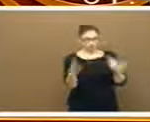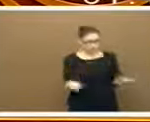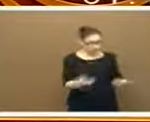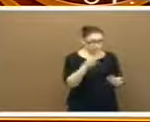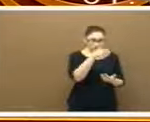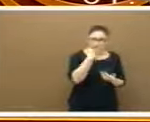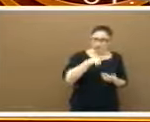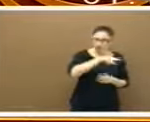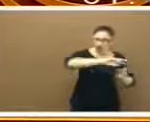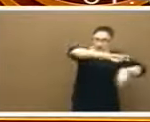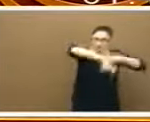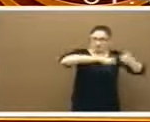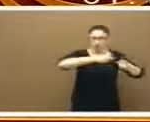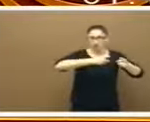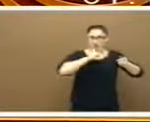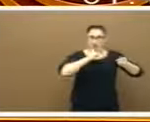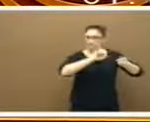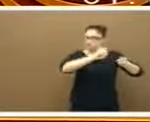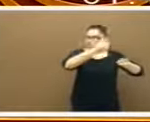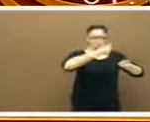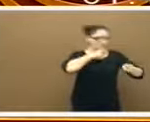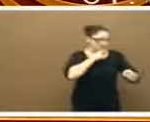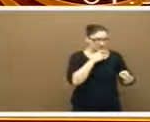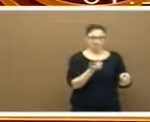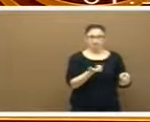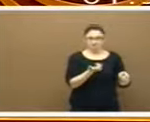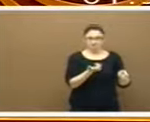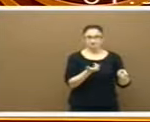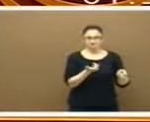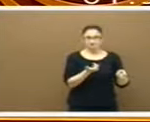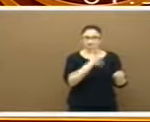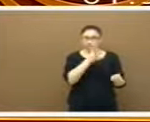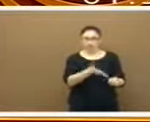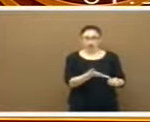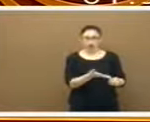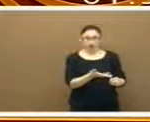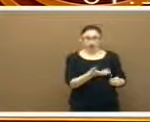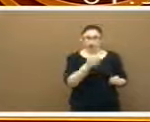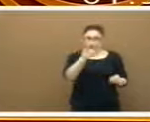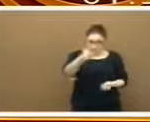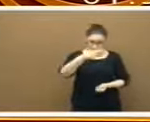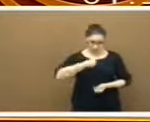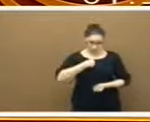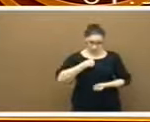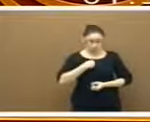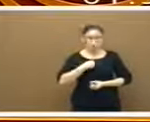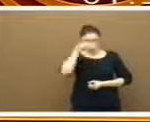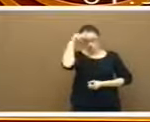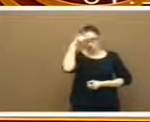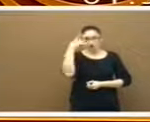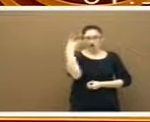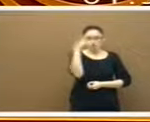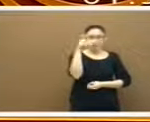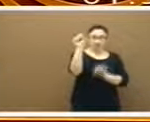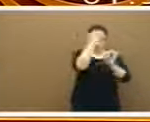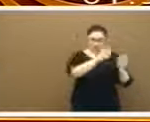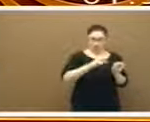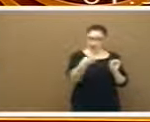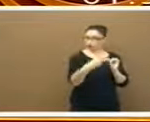difícilmente van a salir, porque resulta que nos hemos quedado ustedes y nosotros defendiendo la cultura taurina en esta